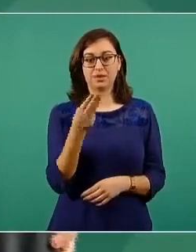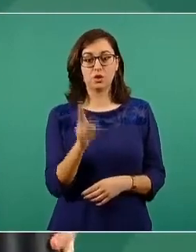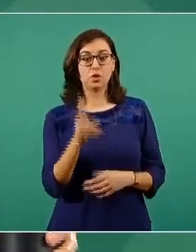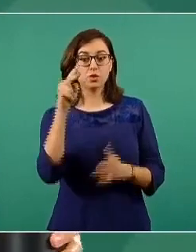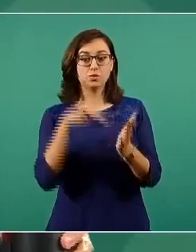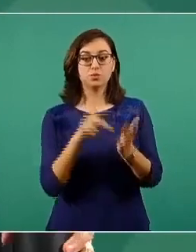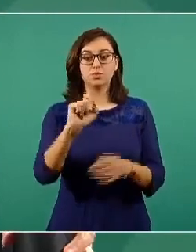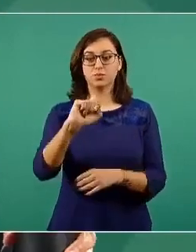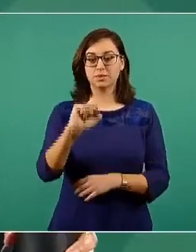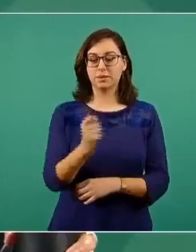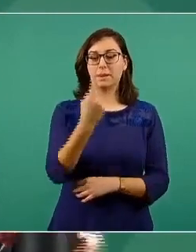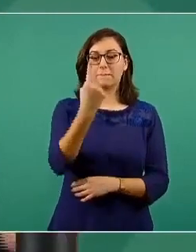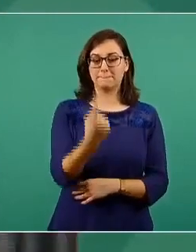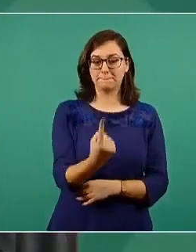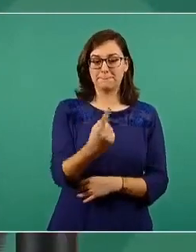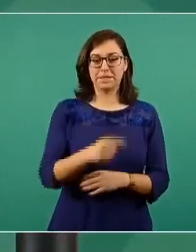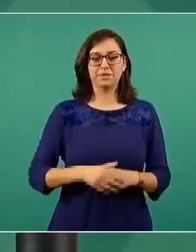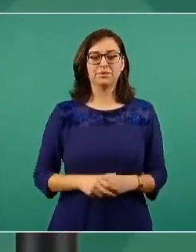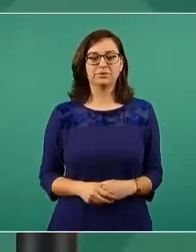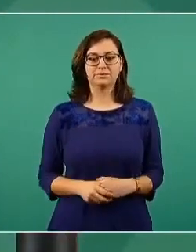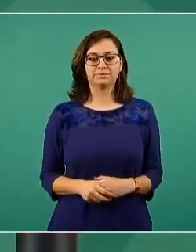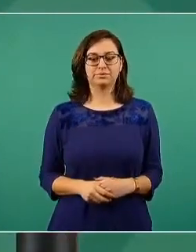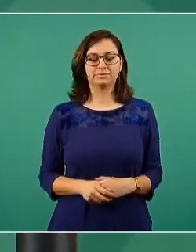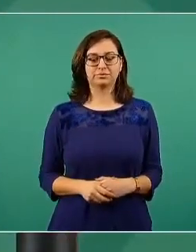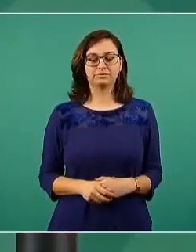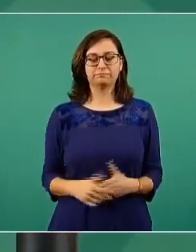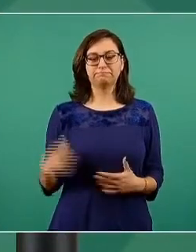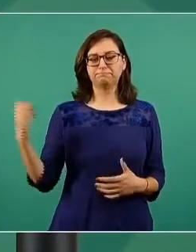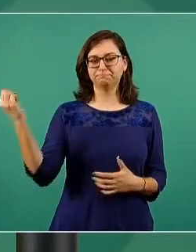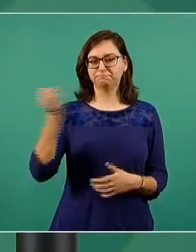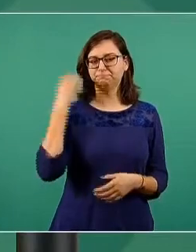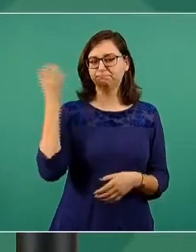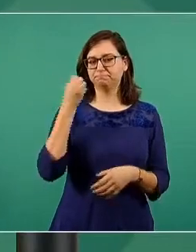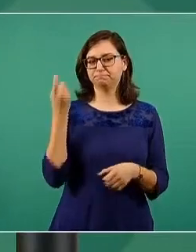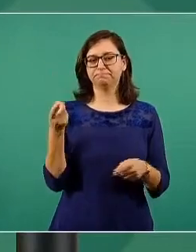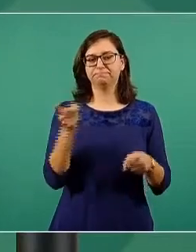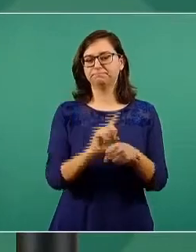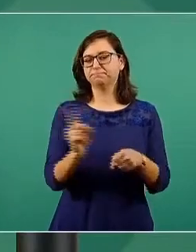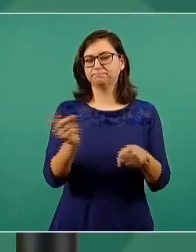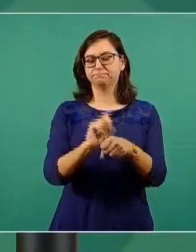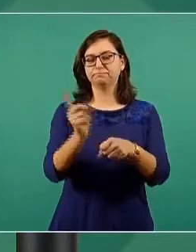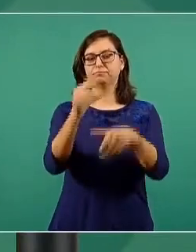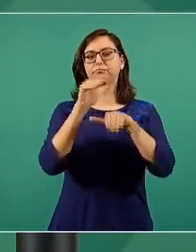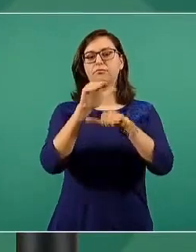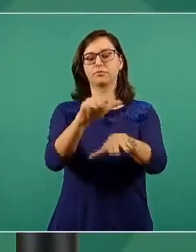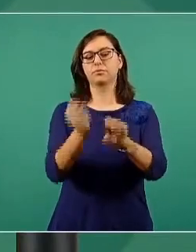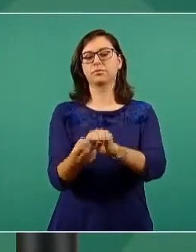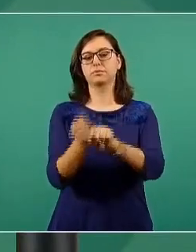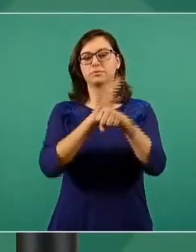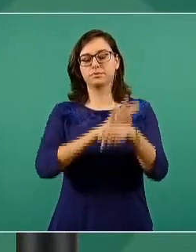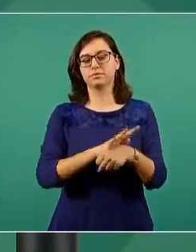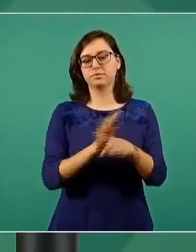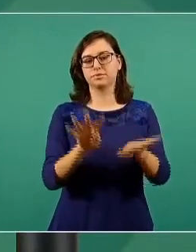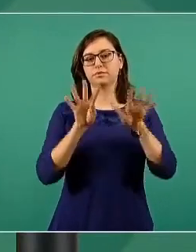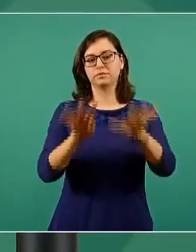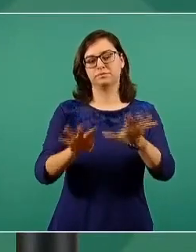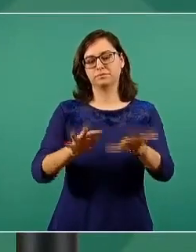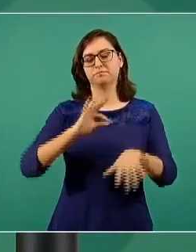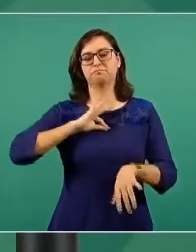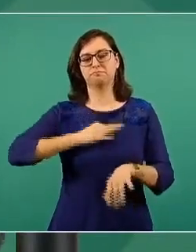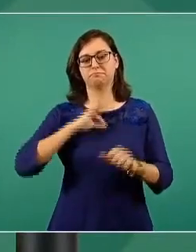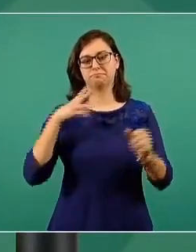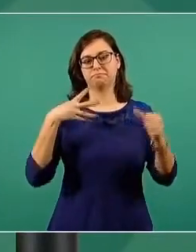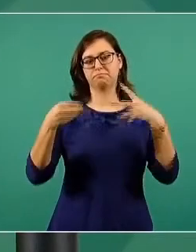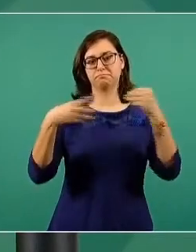2021. Vamos a iniciar la conferencia de prensa diaria sobre COVID-19, la pandemia causada por el coronavirus